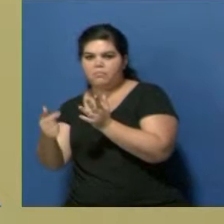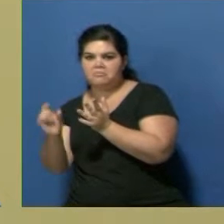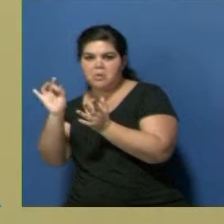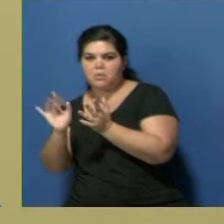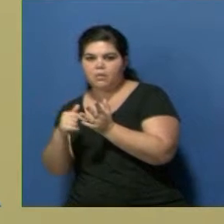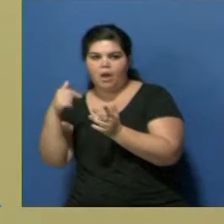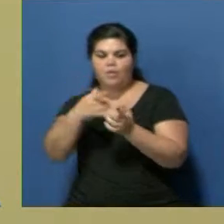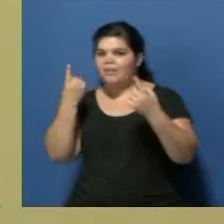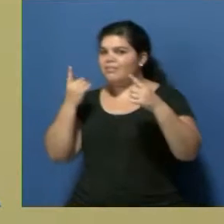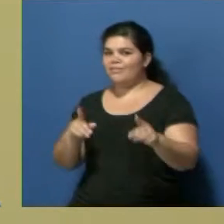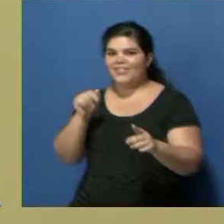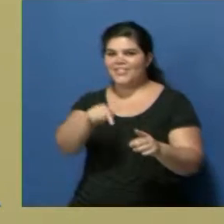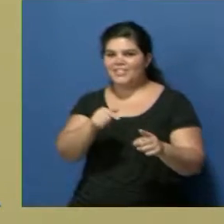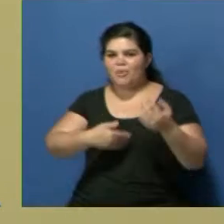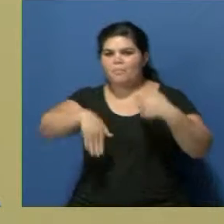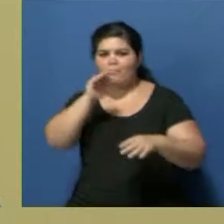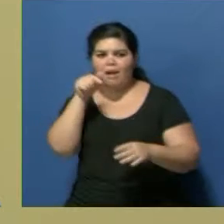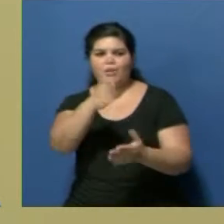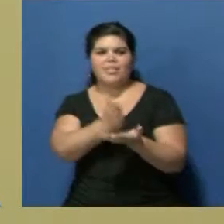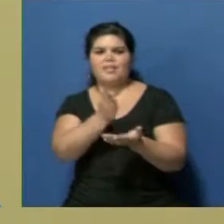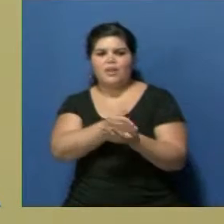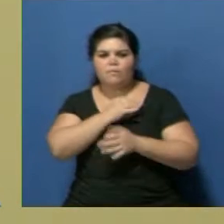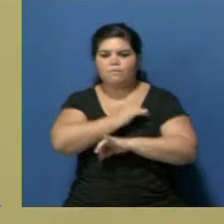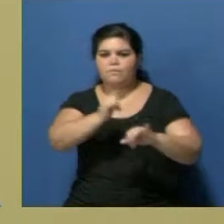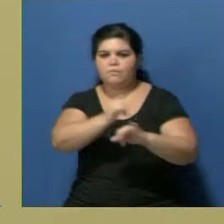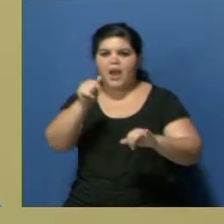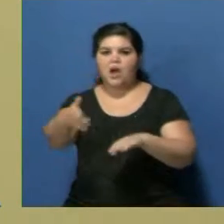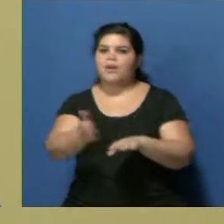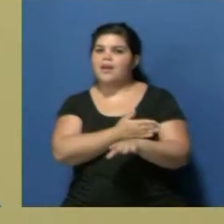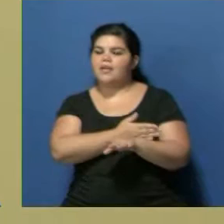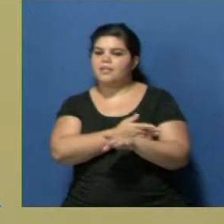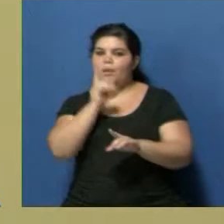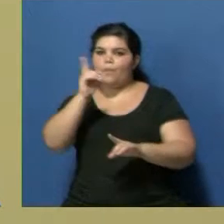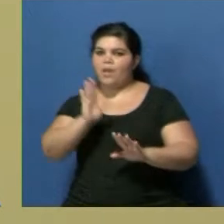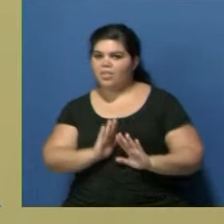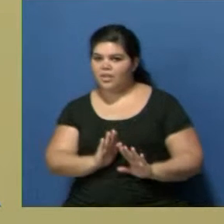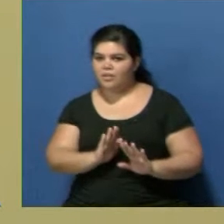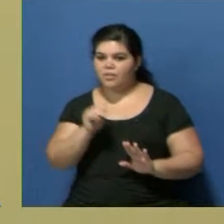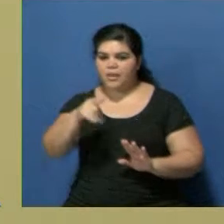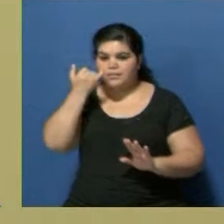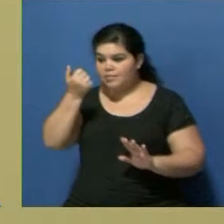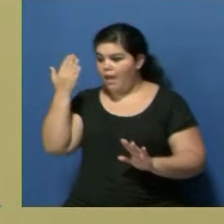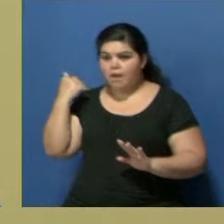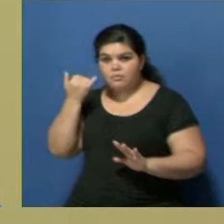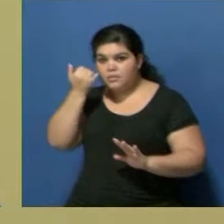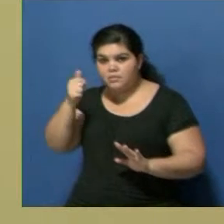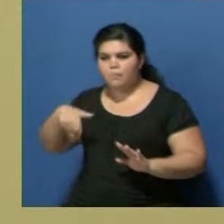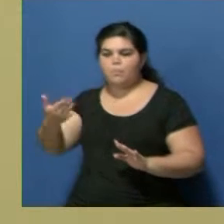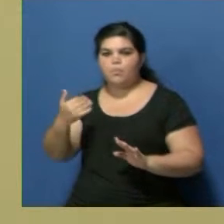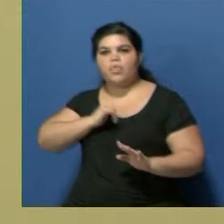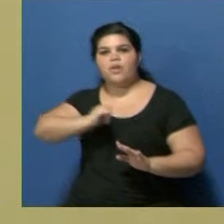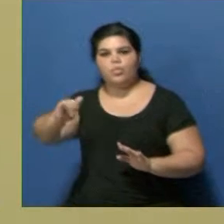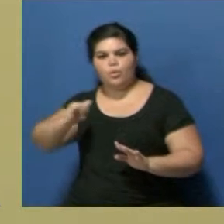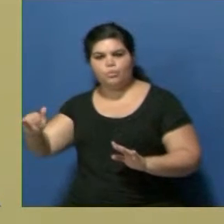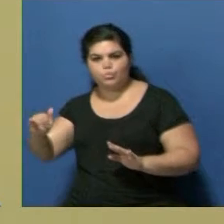otro contexto. Es otro contexto, naturalmente. Me parece que se parte de la prevención y que si ya te pasó, puedas denunciar